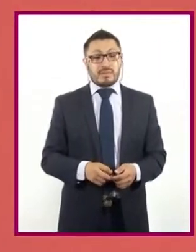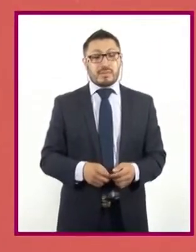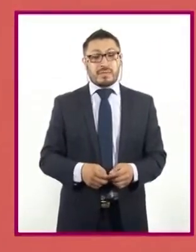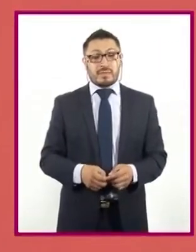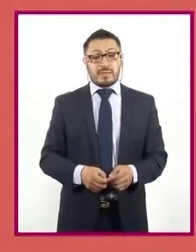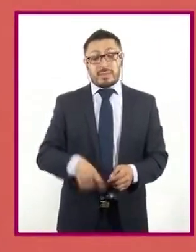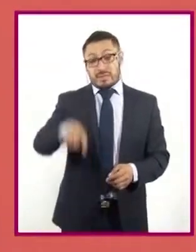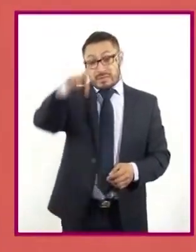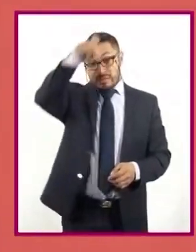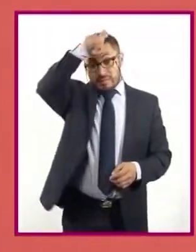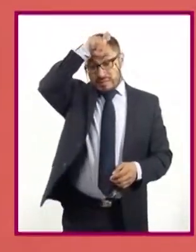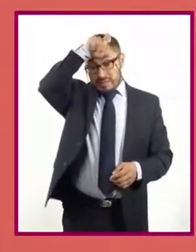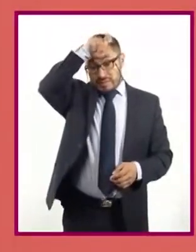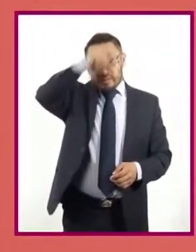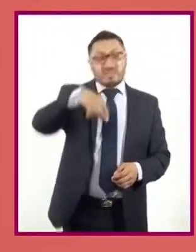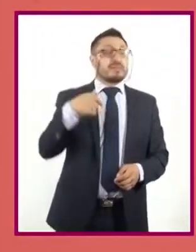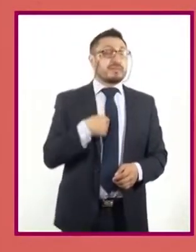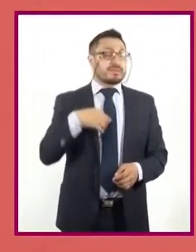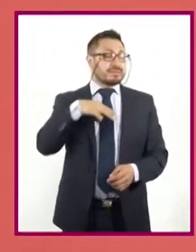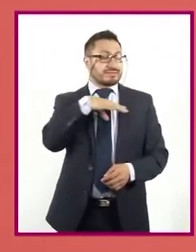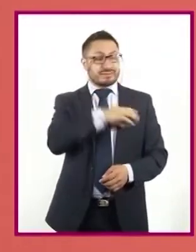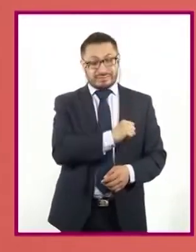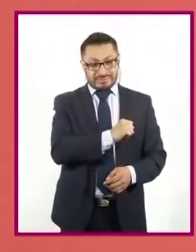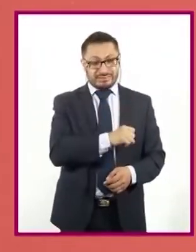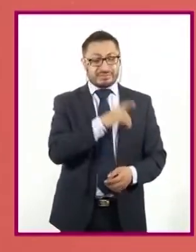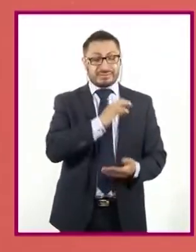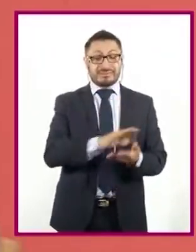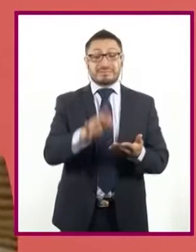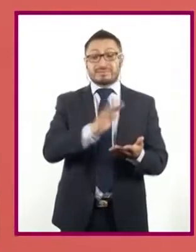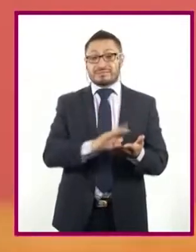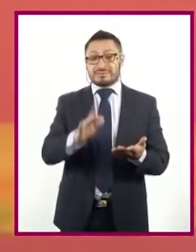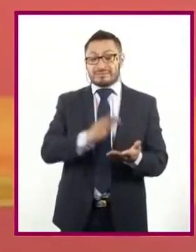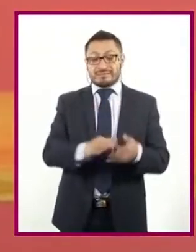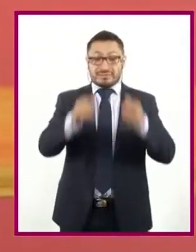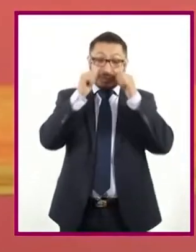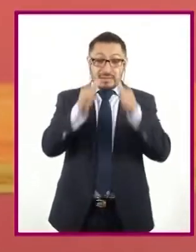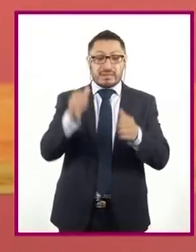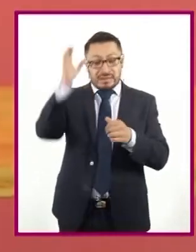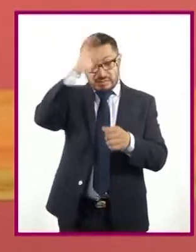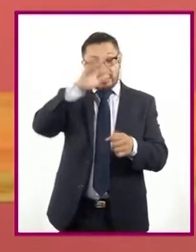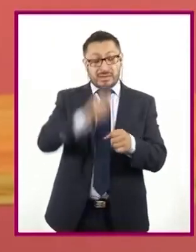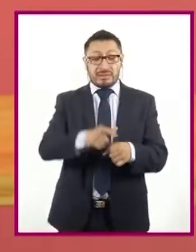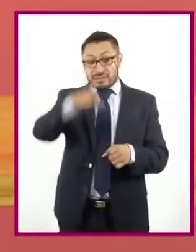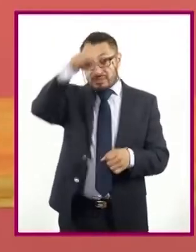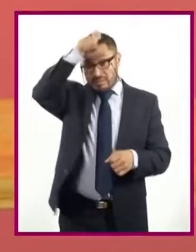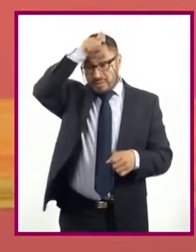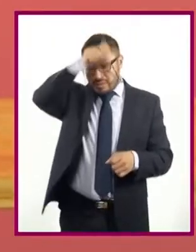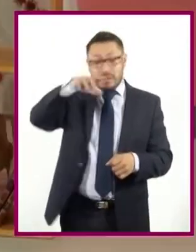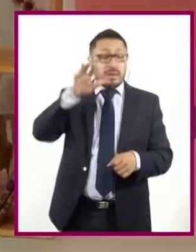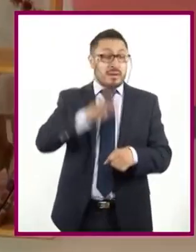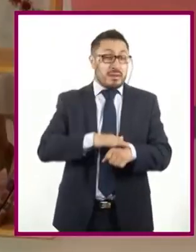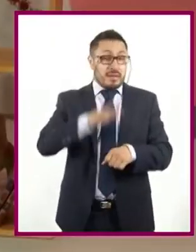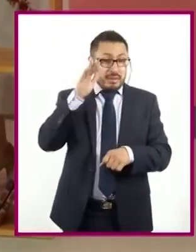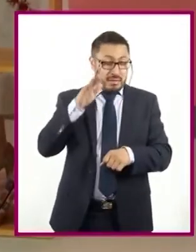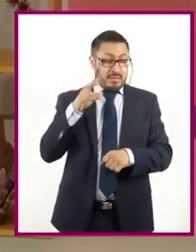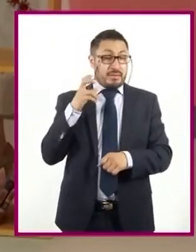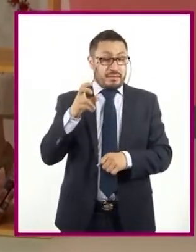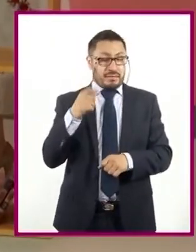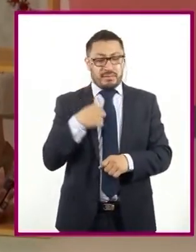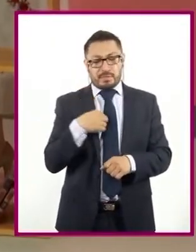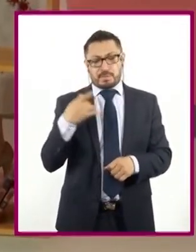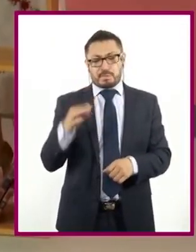Es Egipto. Me gusta mucho leer y escuchar sobre la cultura egipcia. Particularmente me